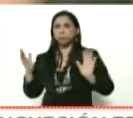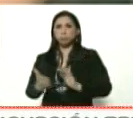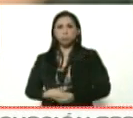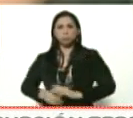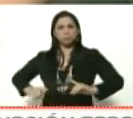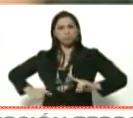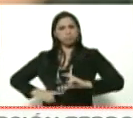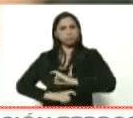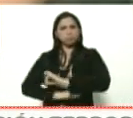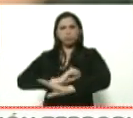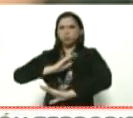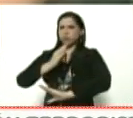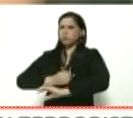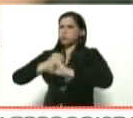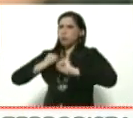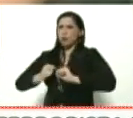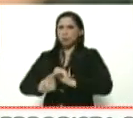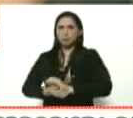nervios de acero,